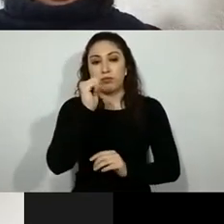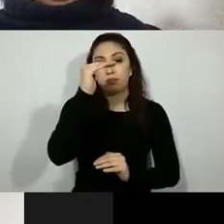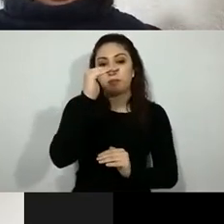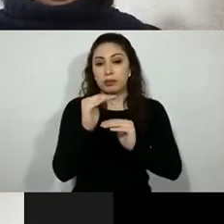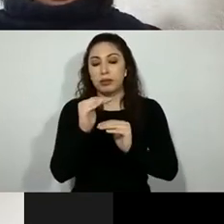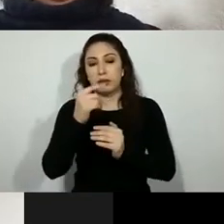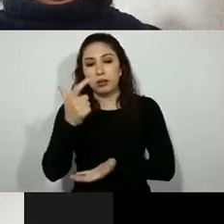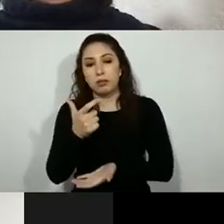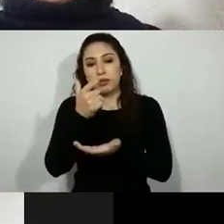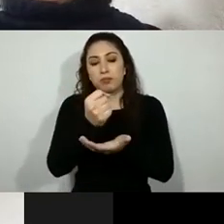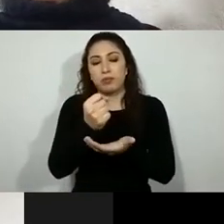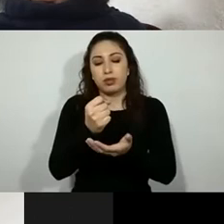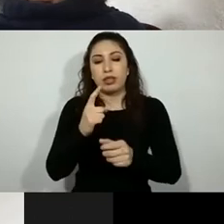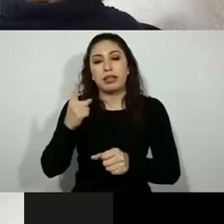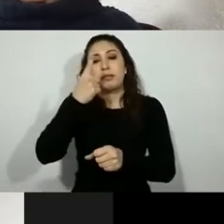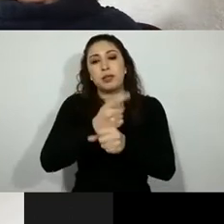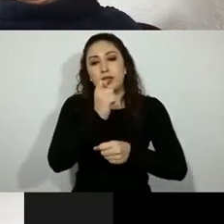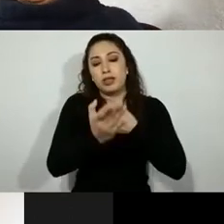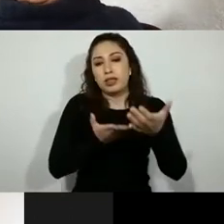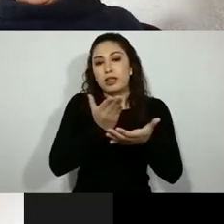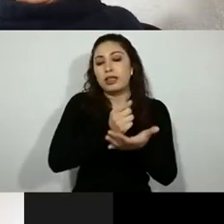también algo muy importante que fue